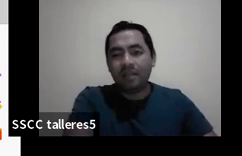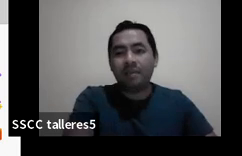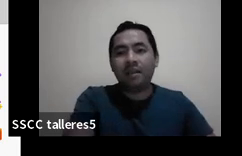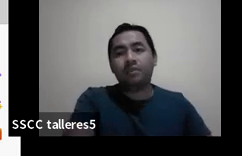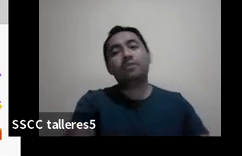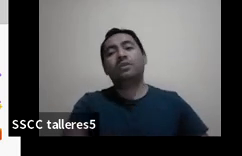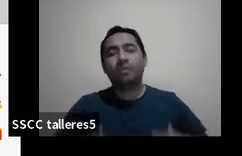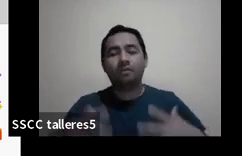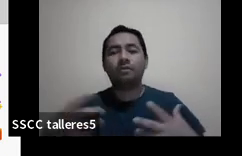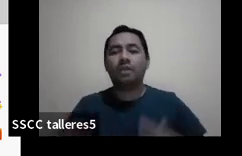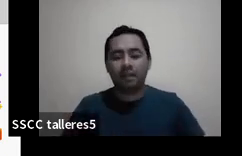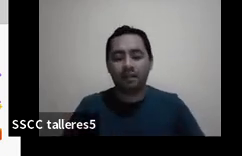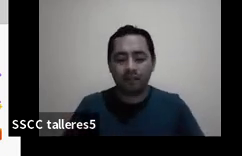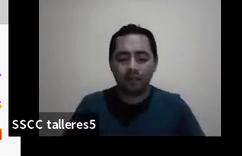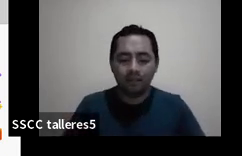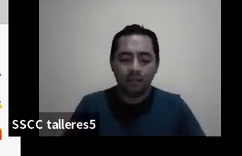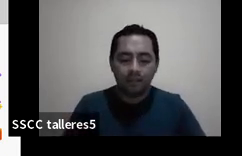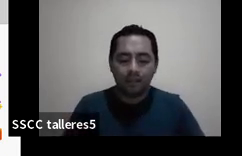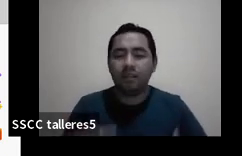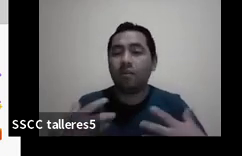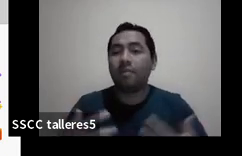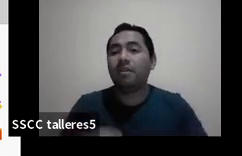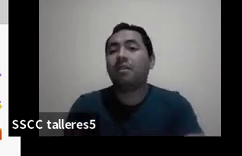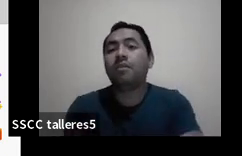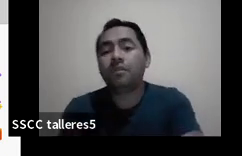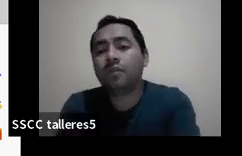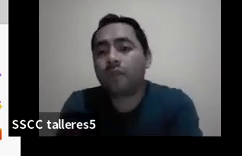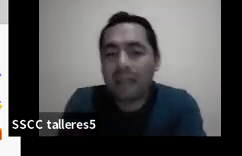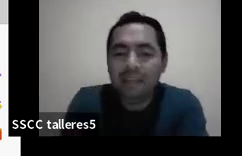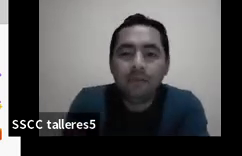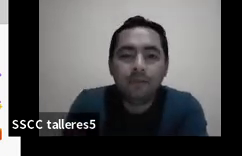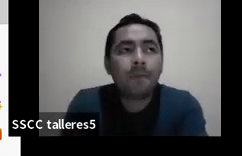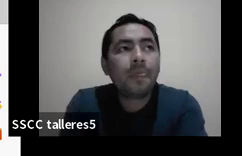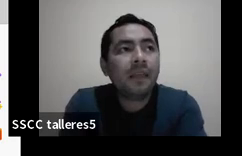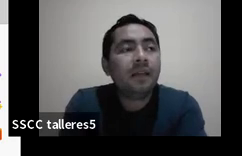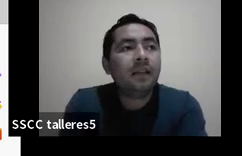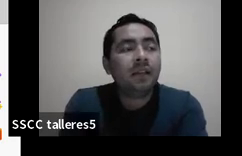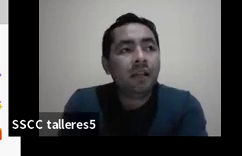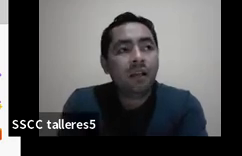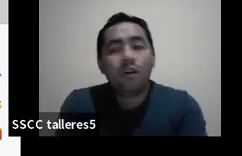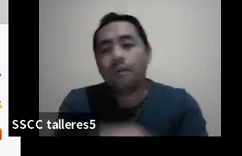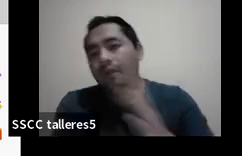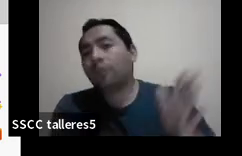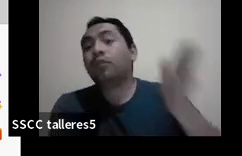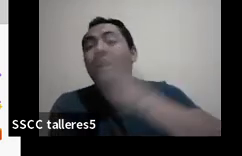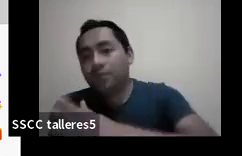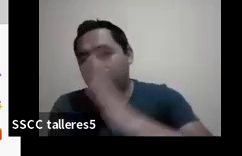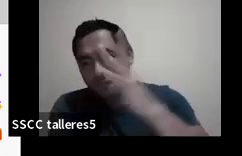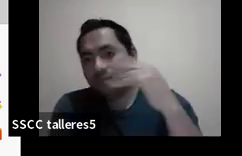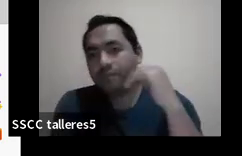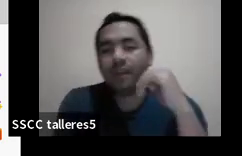complicación durante el embarazo y según creen que el niño perdió la audición allí, ¿no? Bueno,